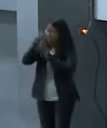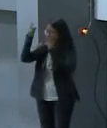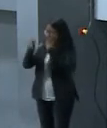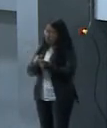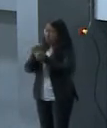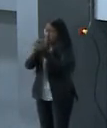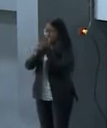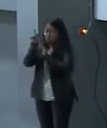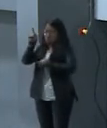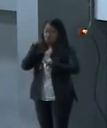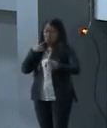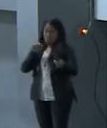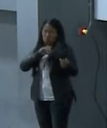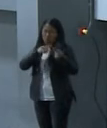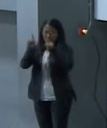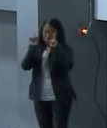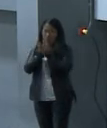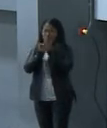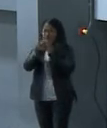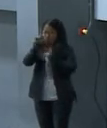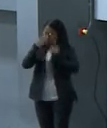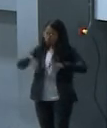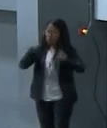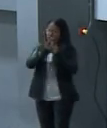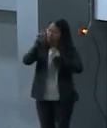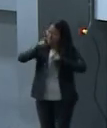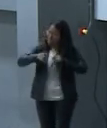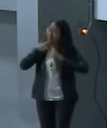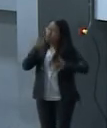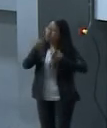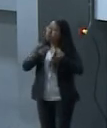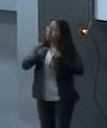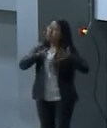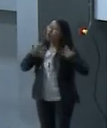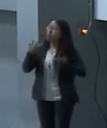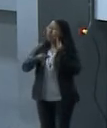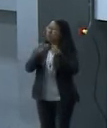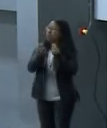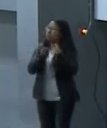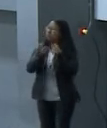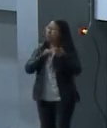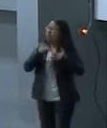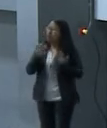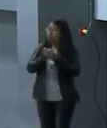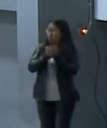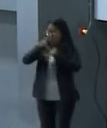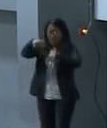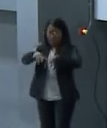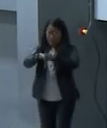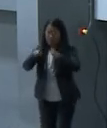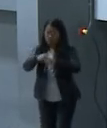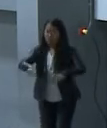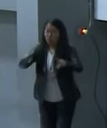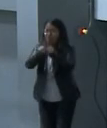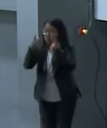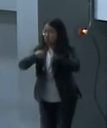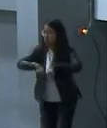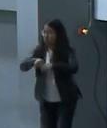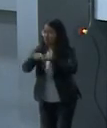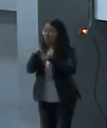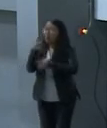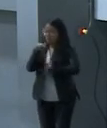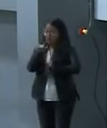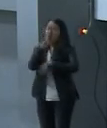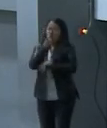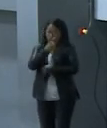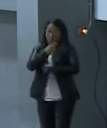negociación. La negociación, nosotros exigimos la negociación, aquí no es el espacio seguramente para entrar en esos detalles, se ha desinformado y yo